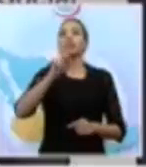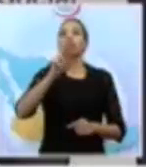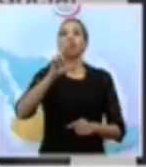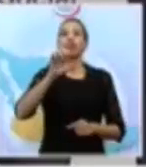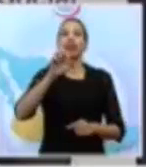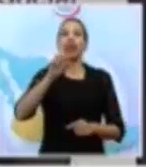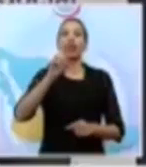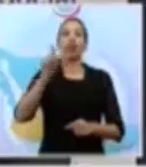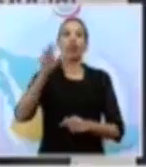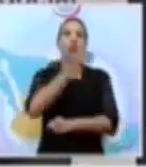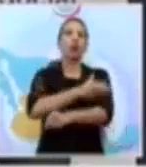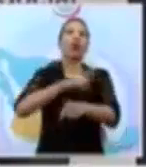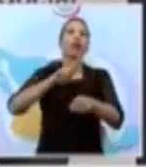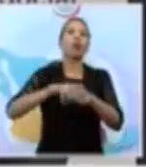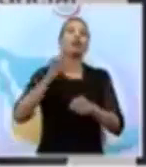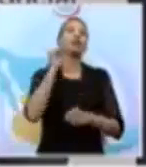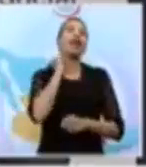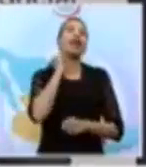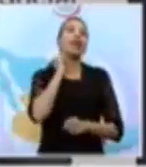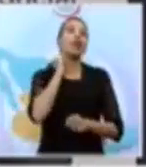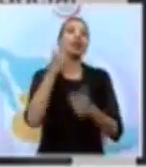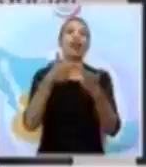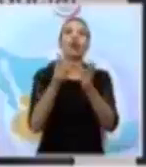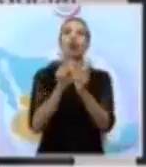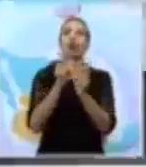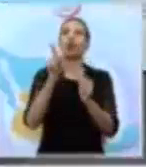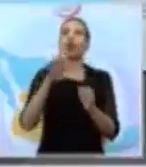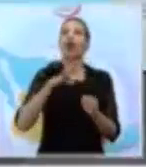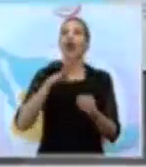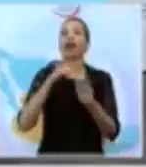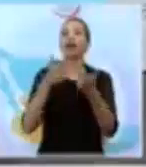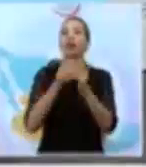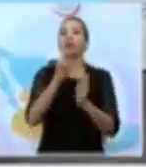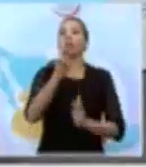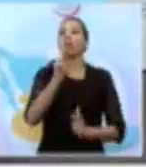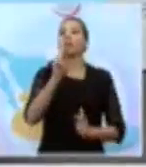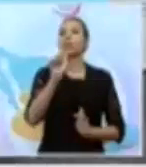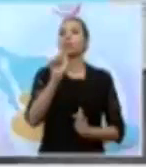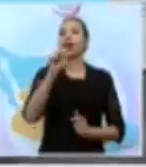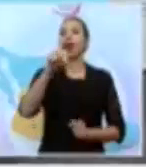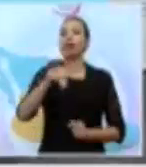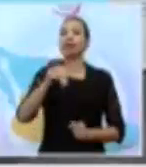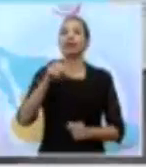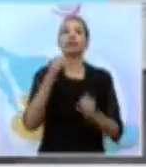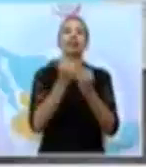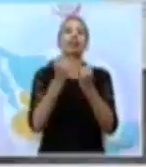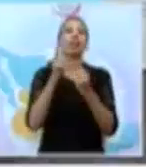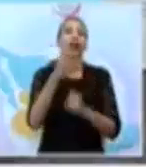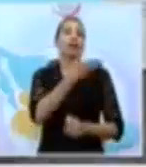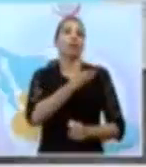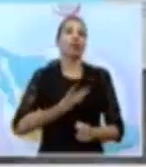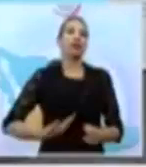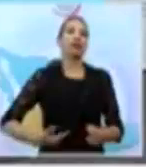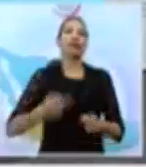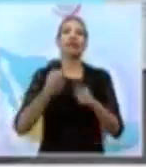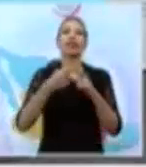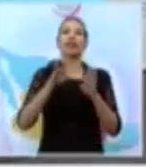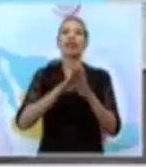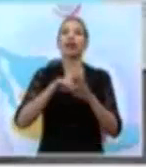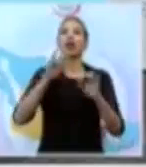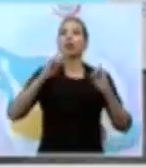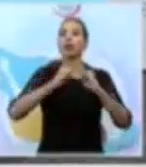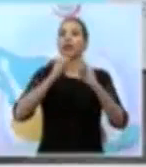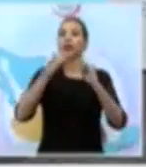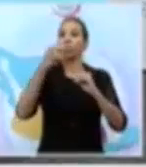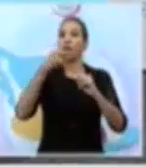coordinador de los senadores del Grupo Parlamentario del Partido Acción Nacional y presidente del Instituto Belisario